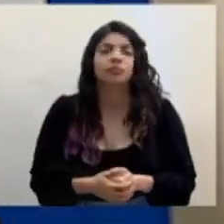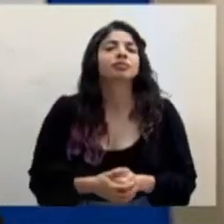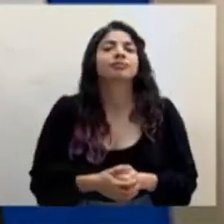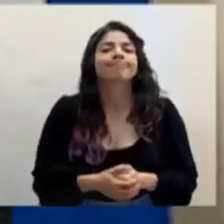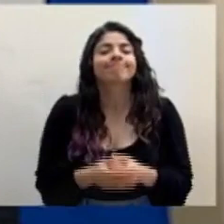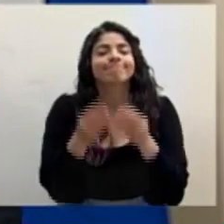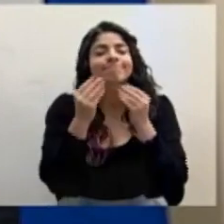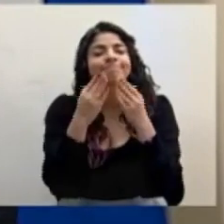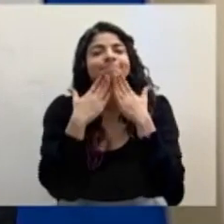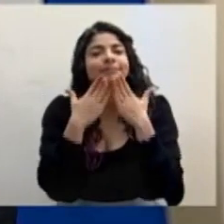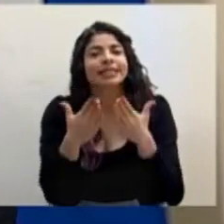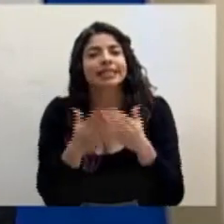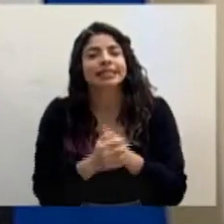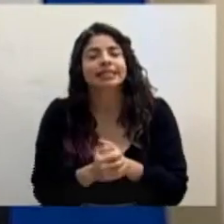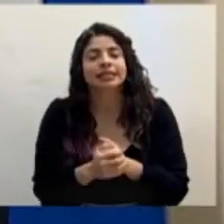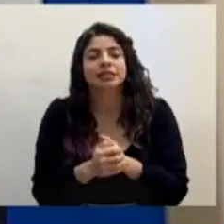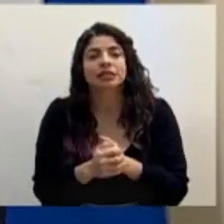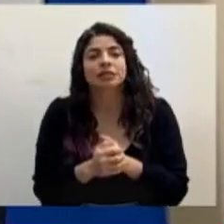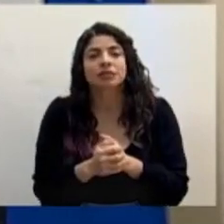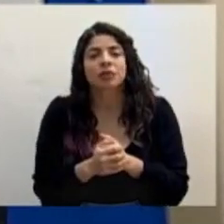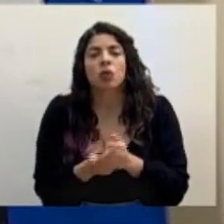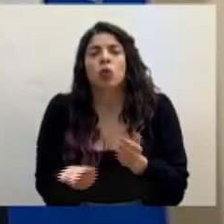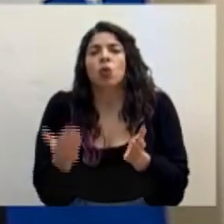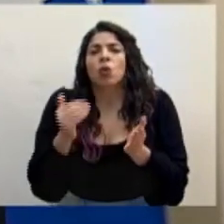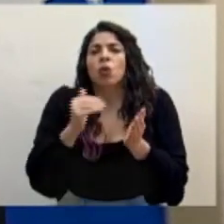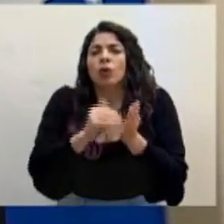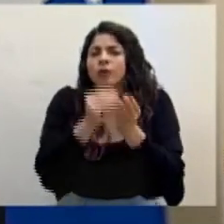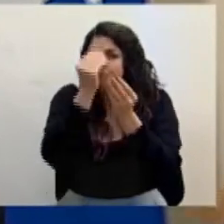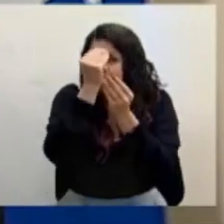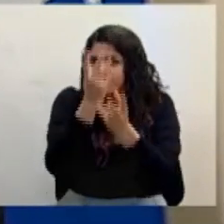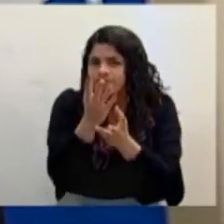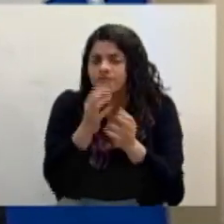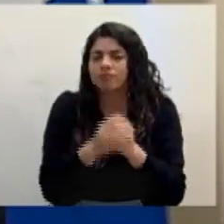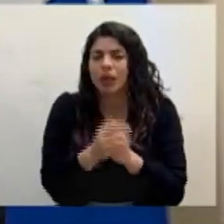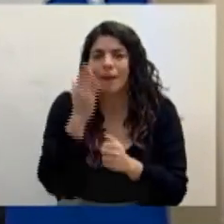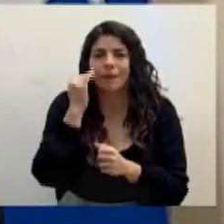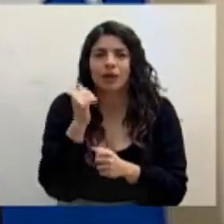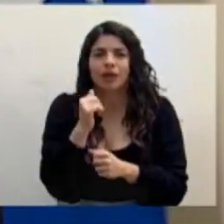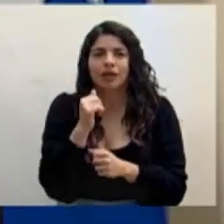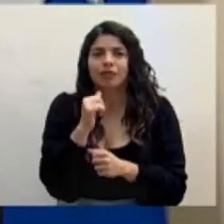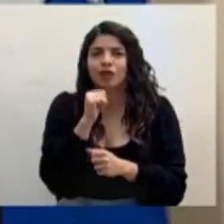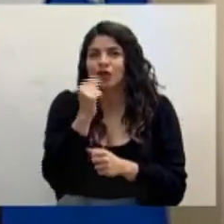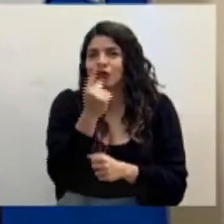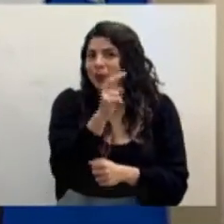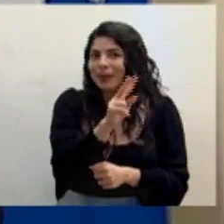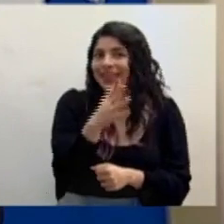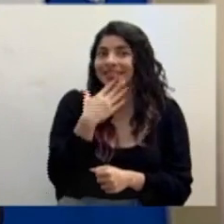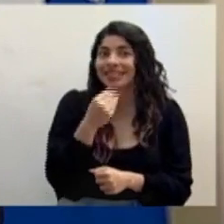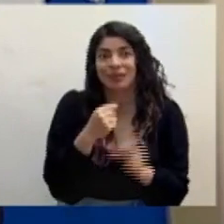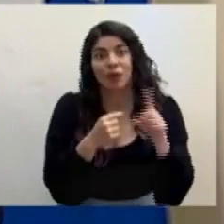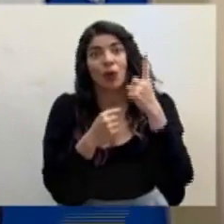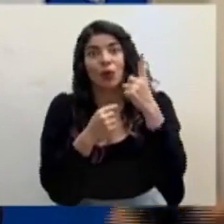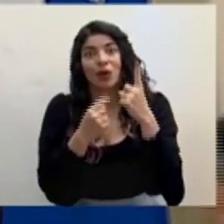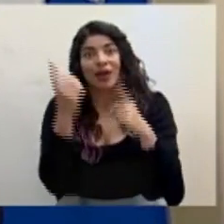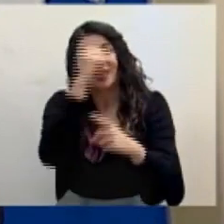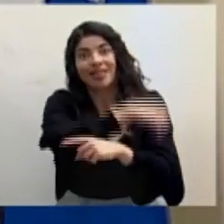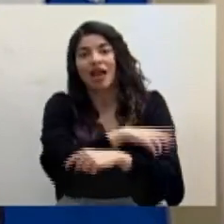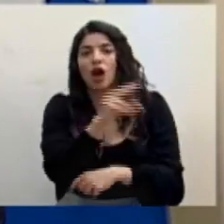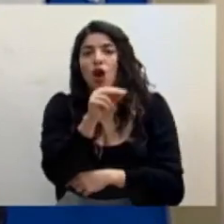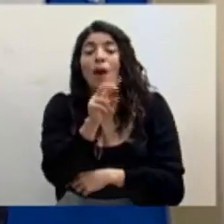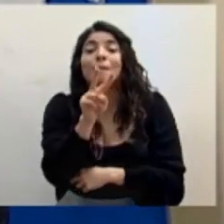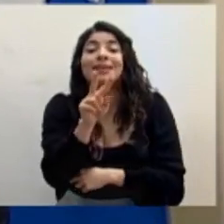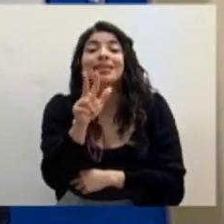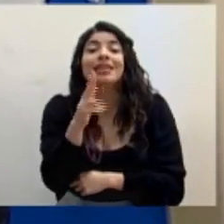Bien, muchísimas gracias. Vuelvo a mencionar, porque no solamente es el 23 de diciembre, el 23 de diciembre es el